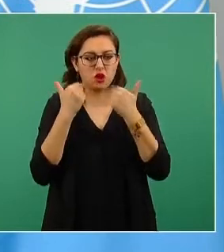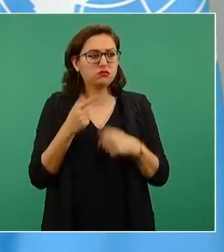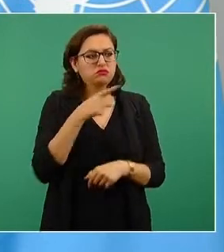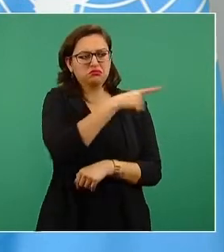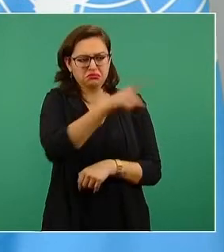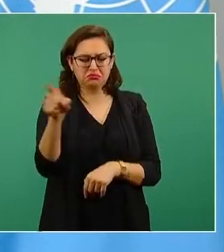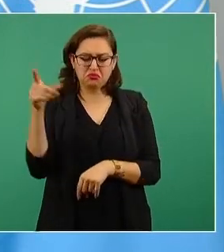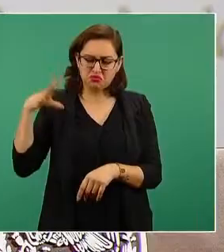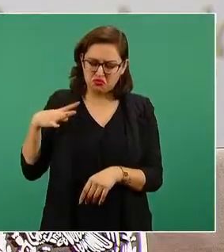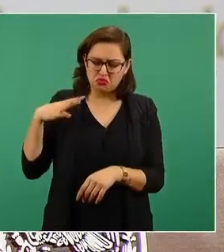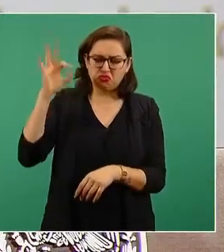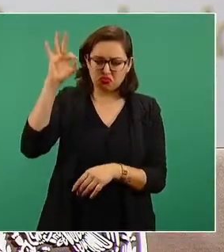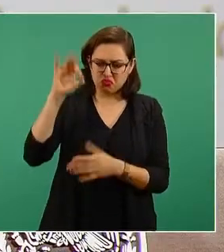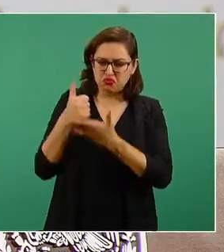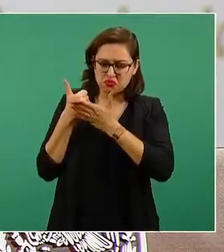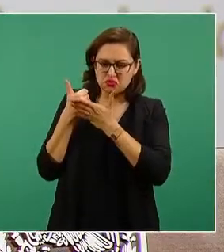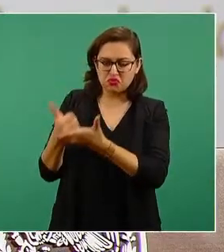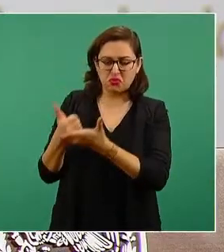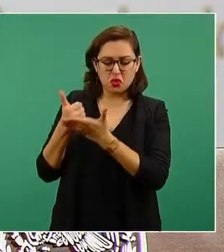ayudan